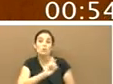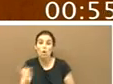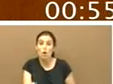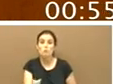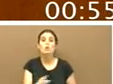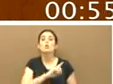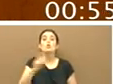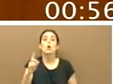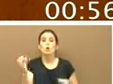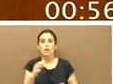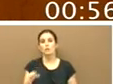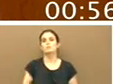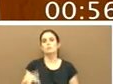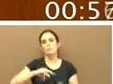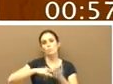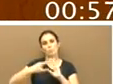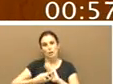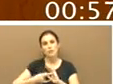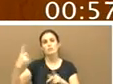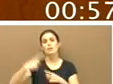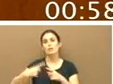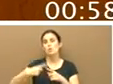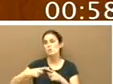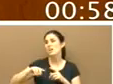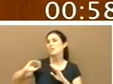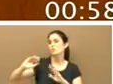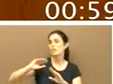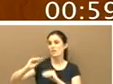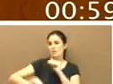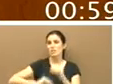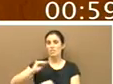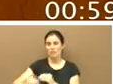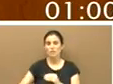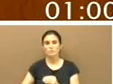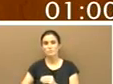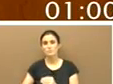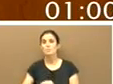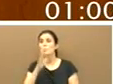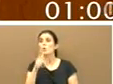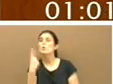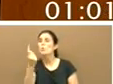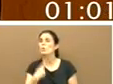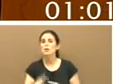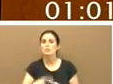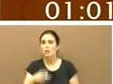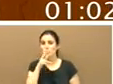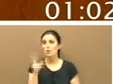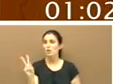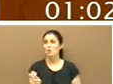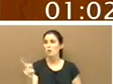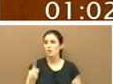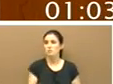de los cajones los planes que ustedes pusieron en marcha por una razón, porque no sirvieron.